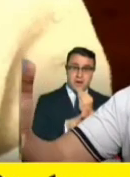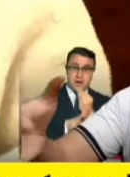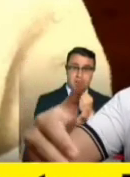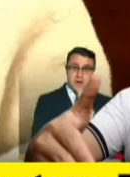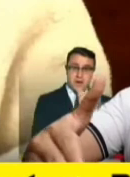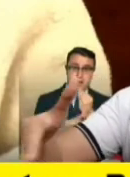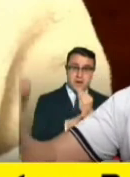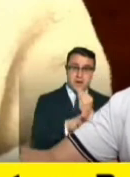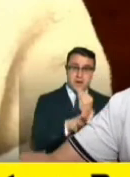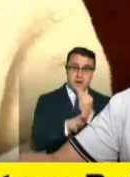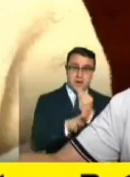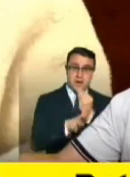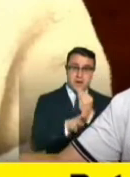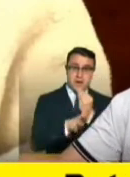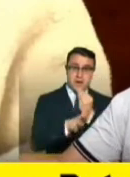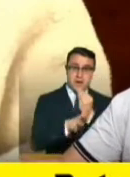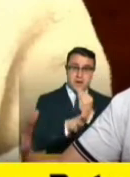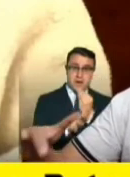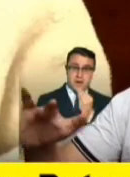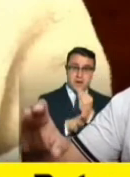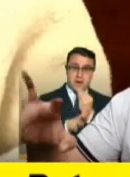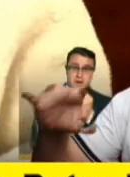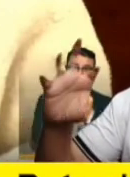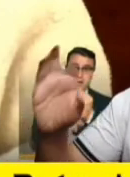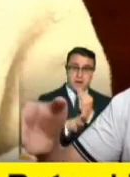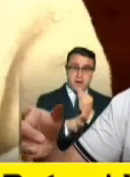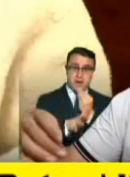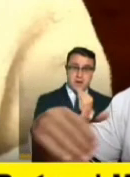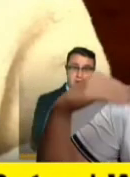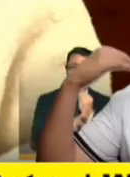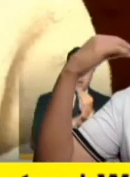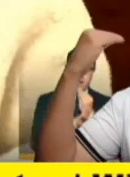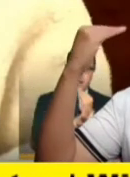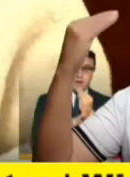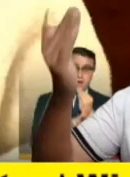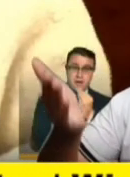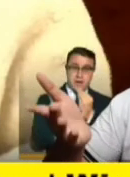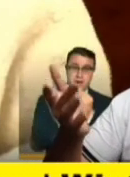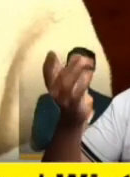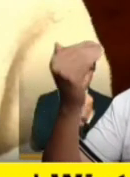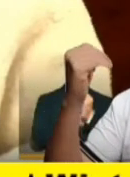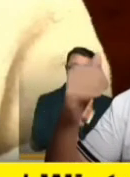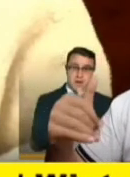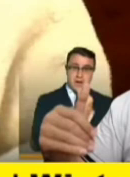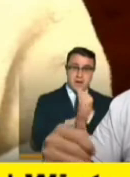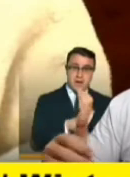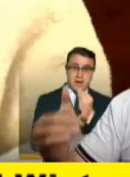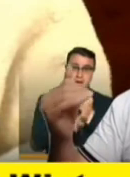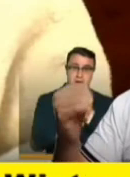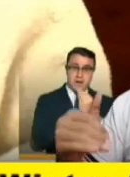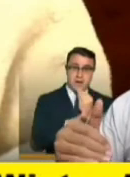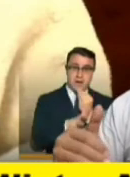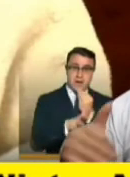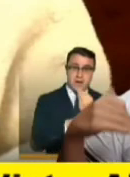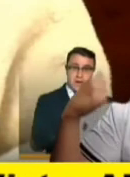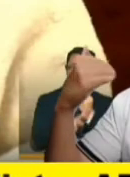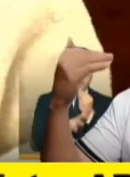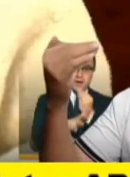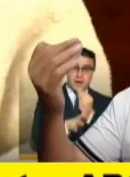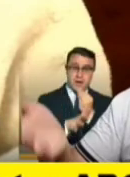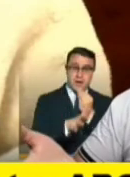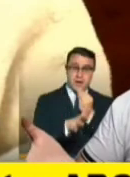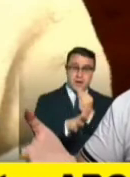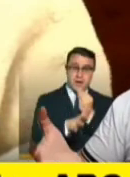es lo que las, en esta intervención de 53 minutos, él habló mucho de eso, estuvo expresando el por qué se necesita una reforma